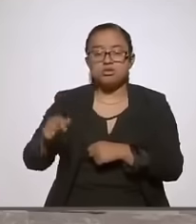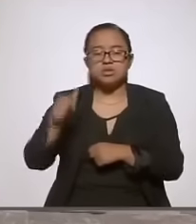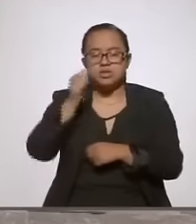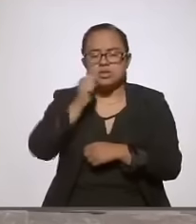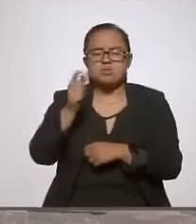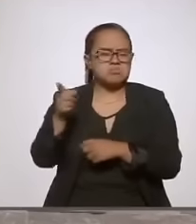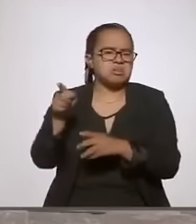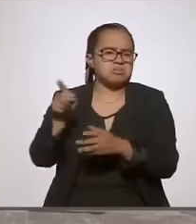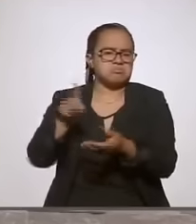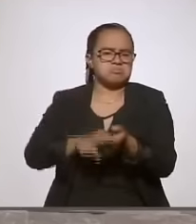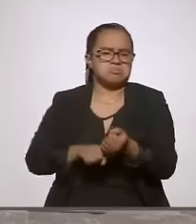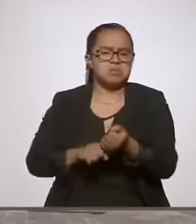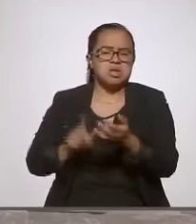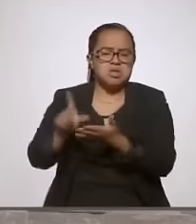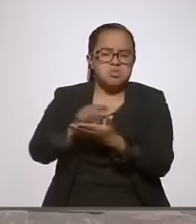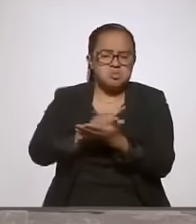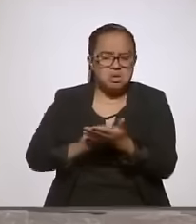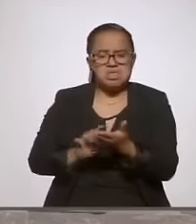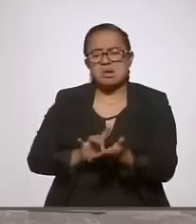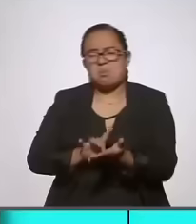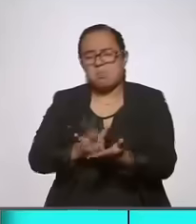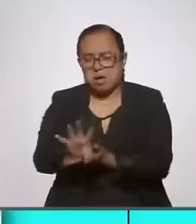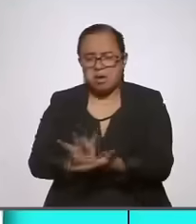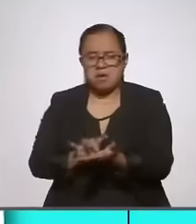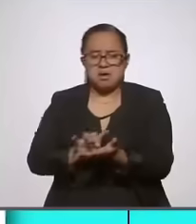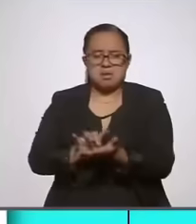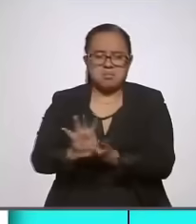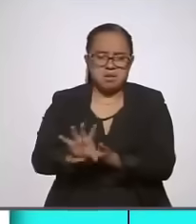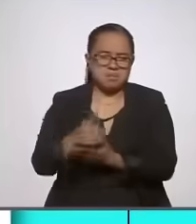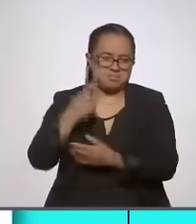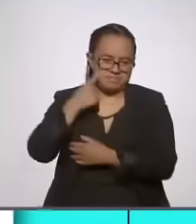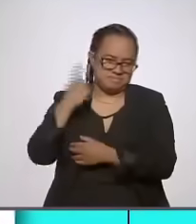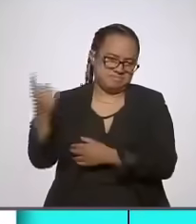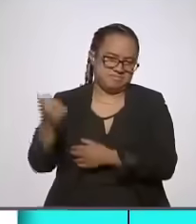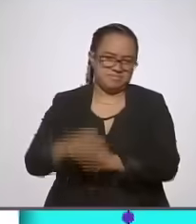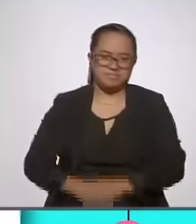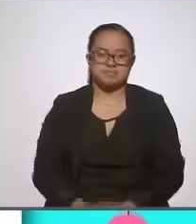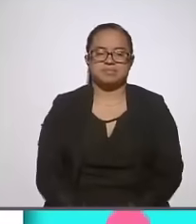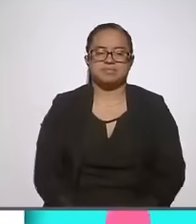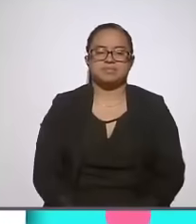placenteramente tuiteando. Sí, ven nada más, qué maravilla. Vean esto.